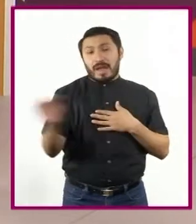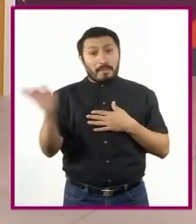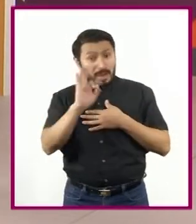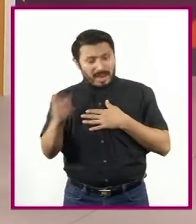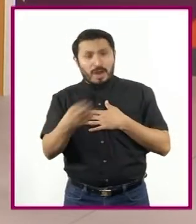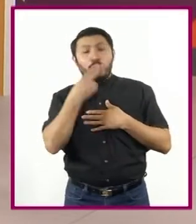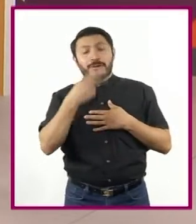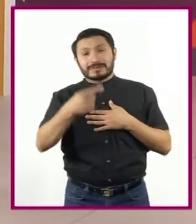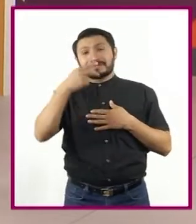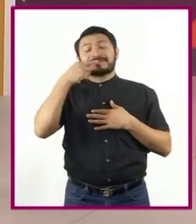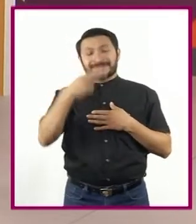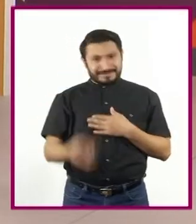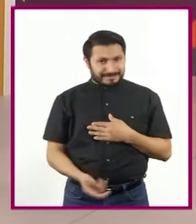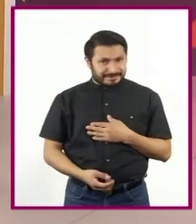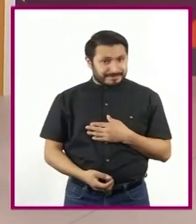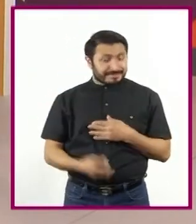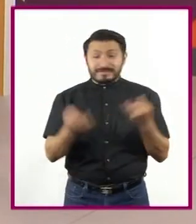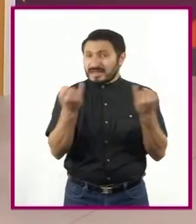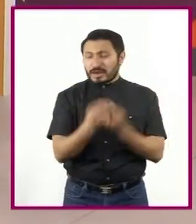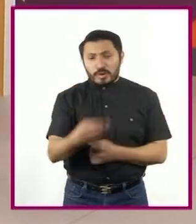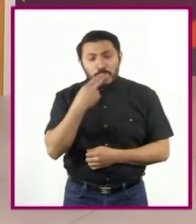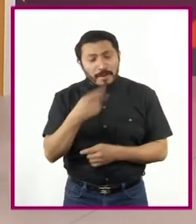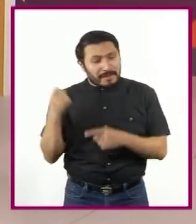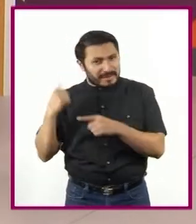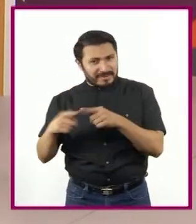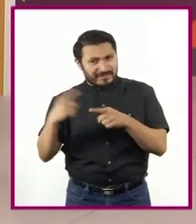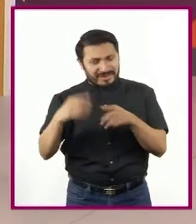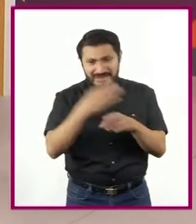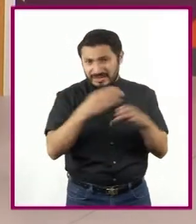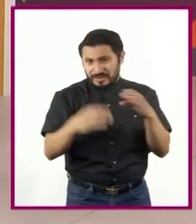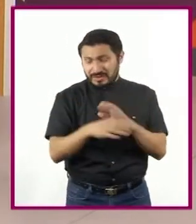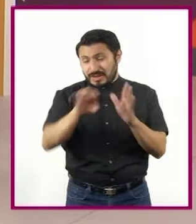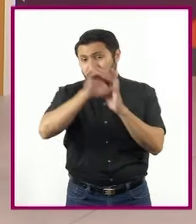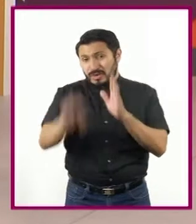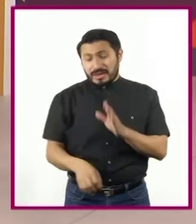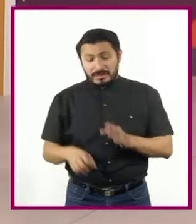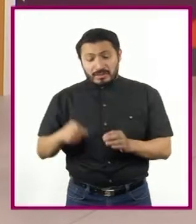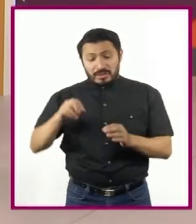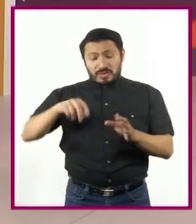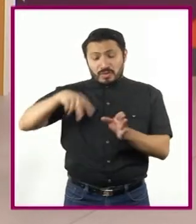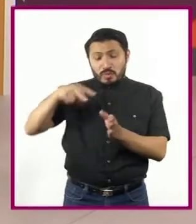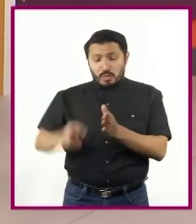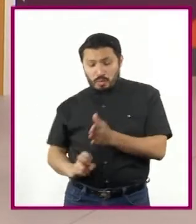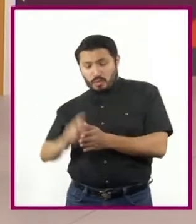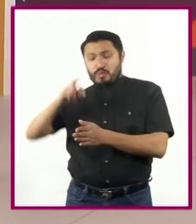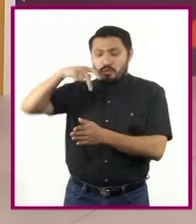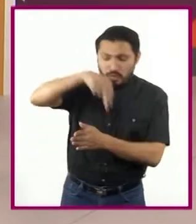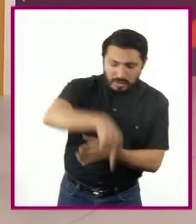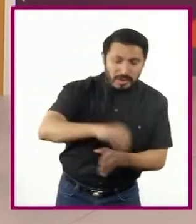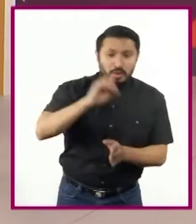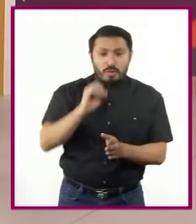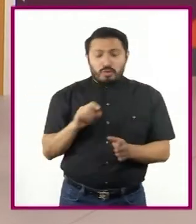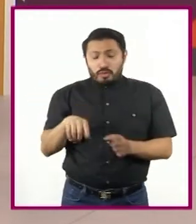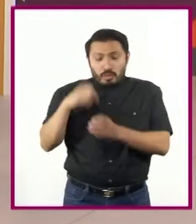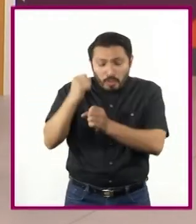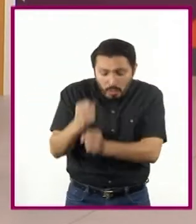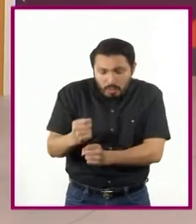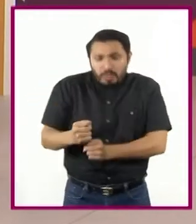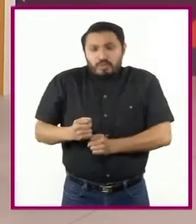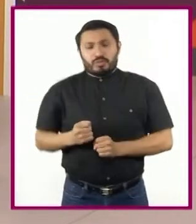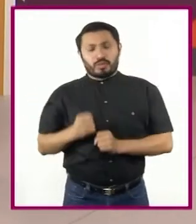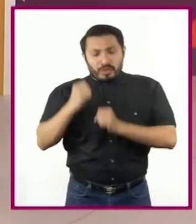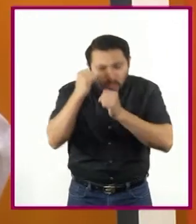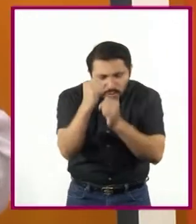y sirve para varias cosas. Uno de sus usos es para saltar zanjas o como escalón para subir